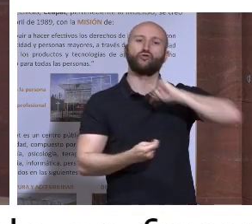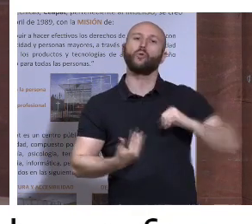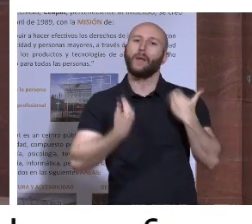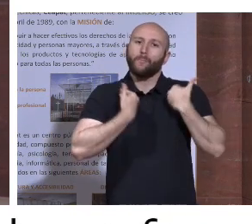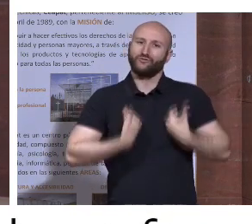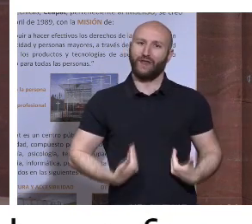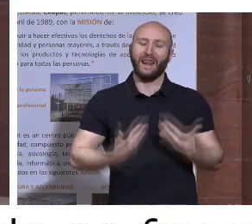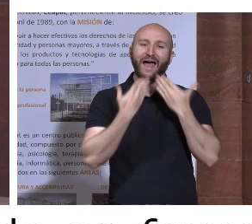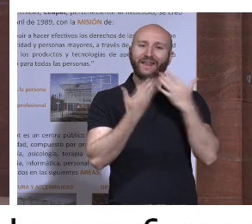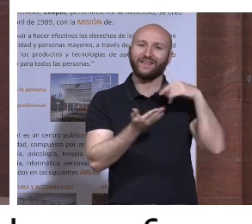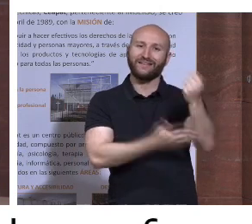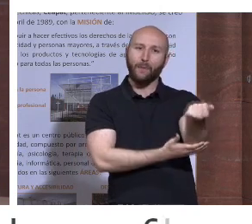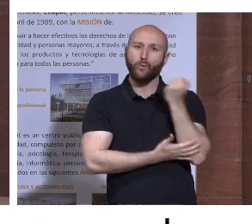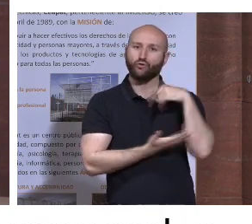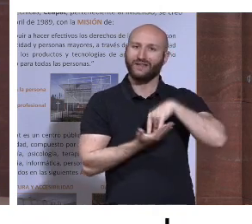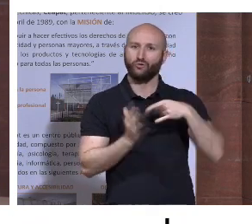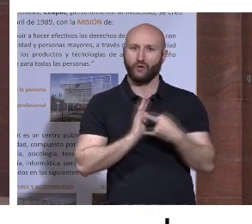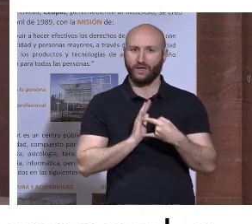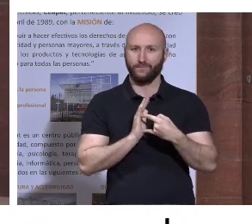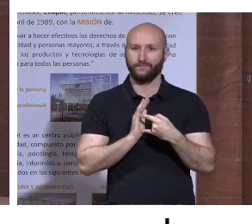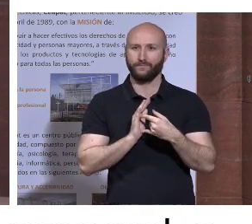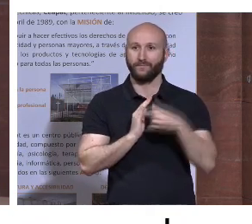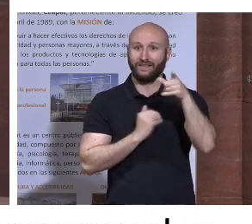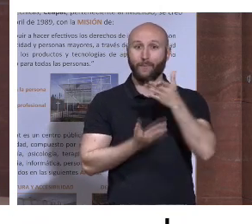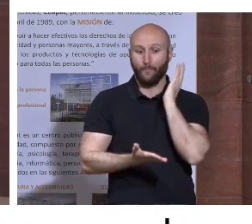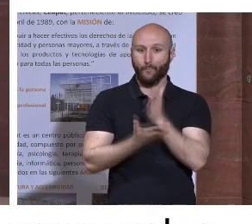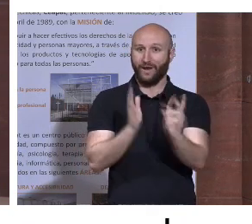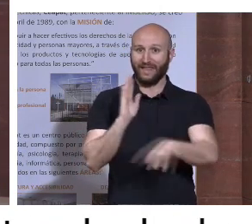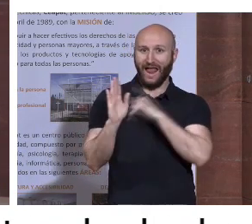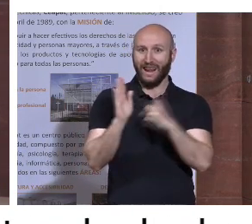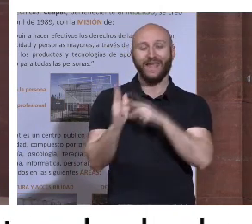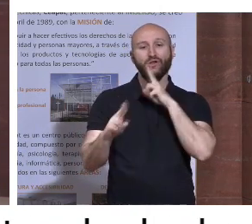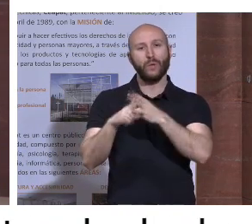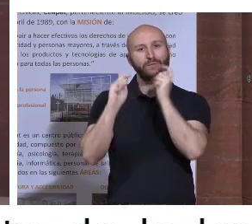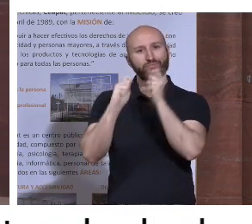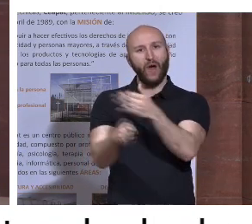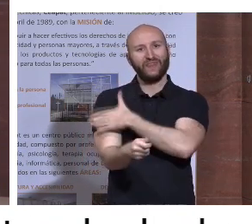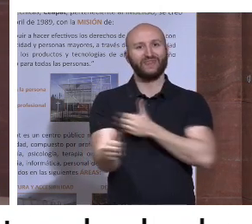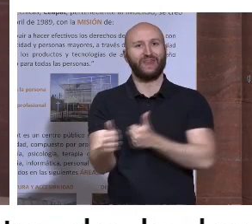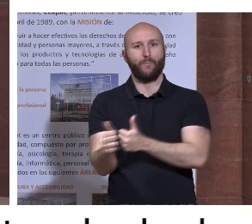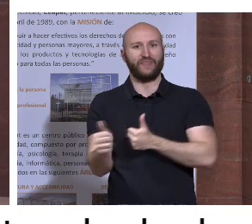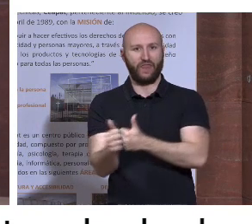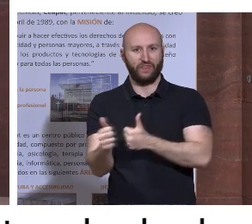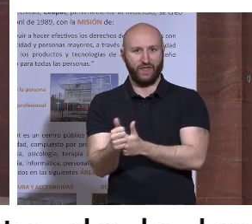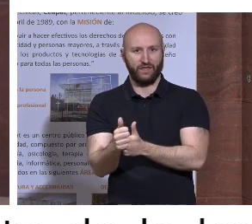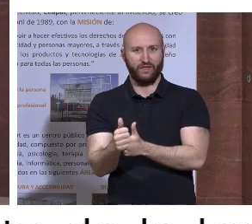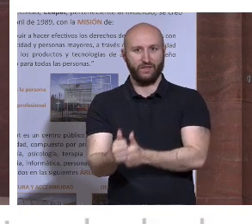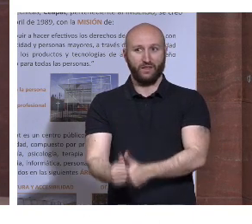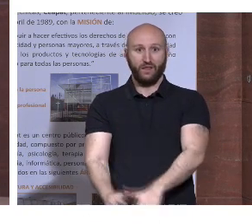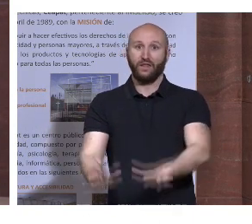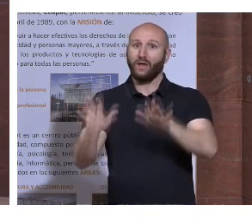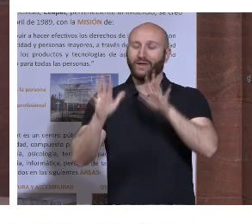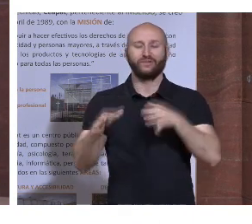de la tecnología. Esta parte de la ley que llamamos de dependencia, pero que pone en primer lugar la promoción de